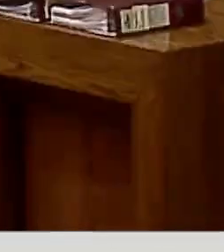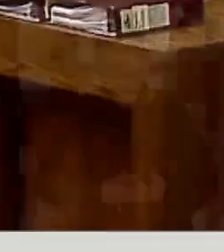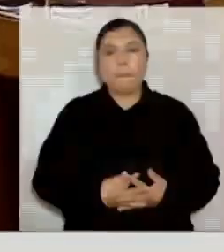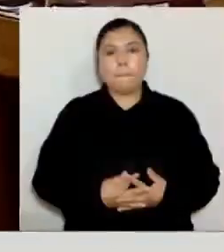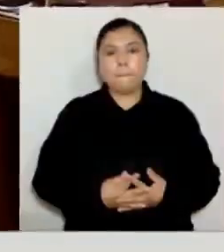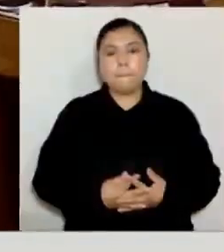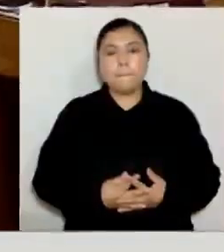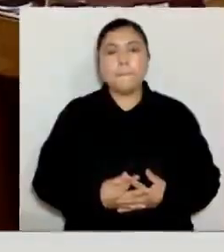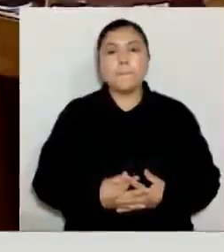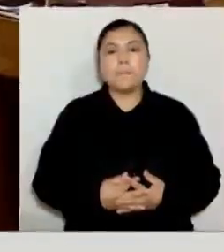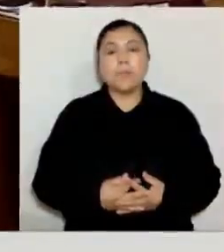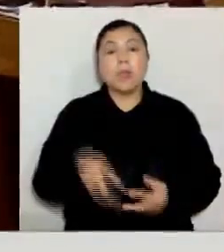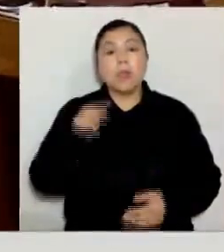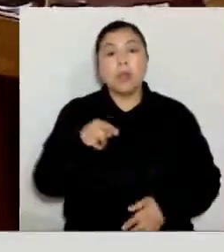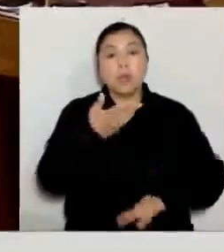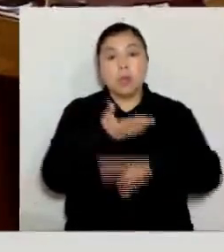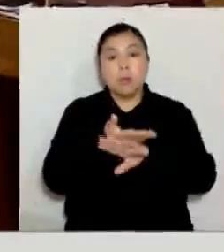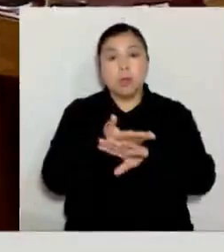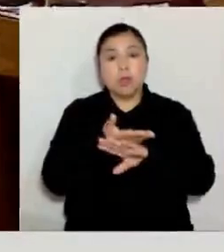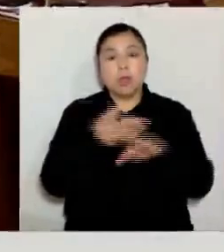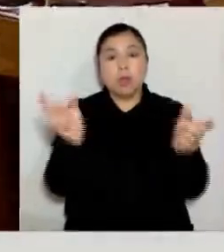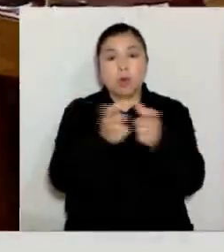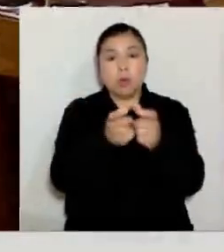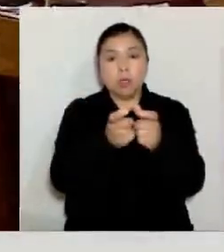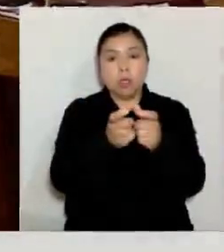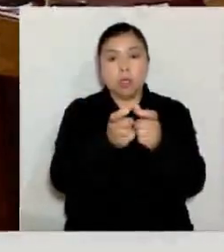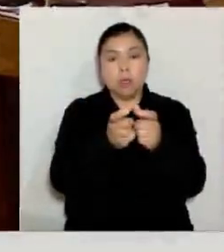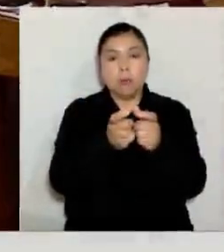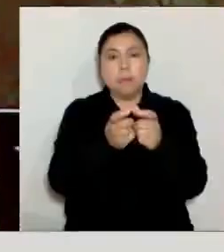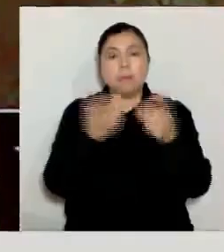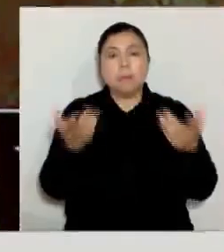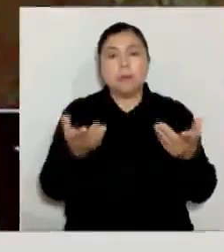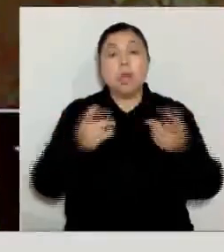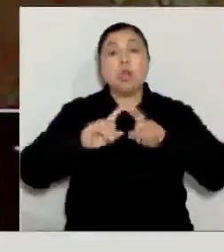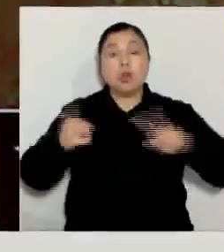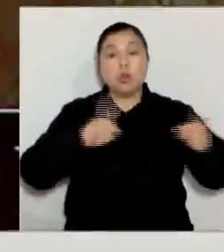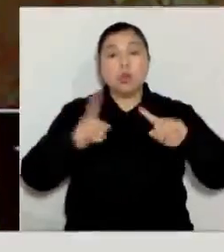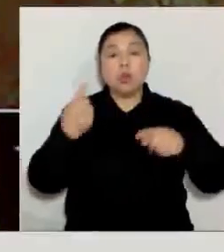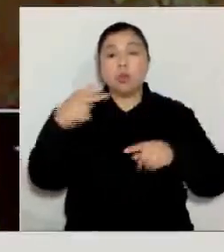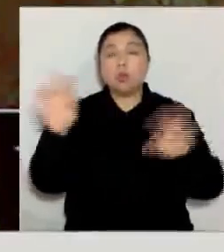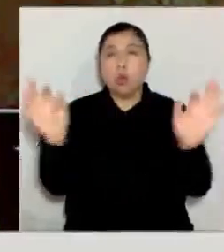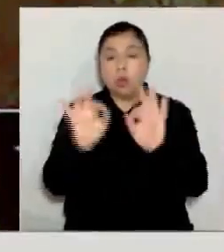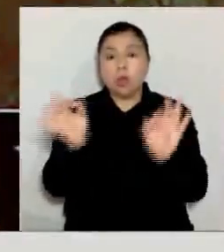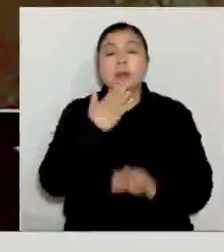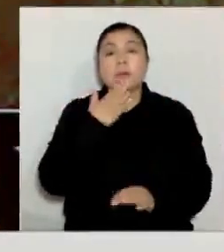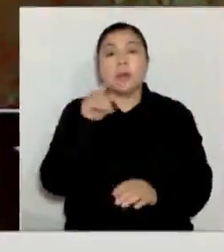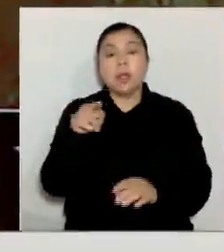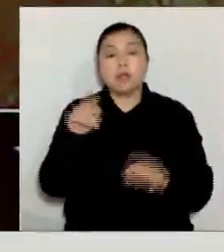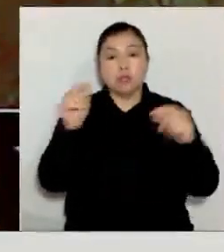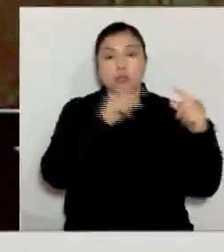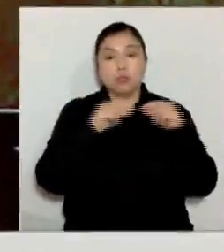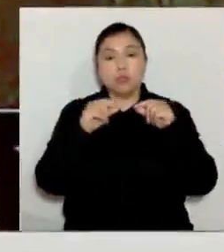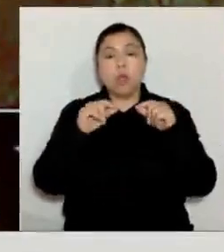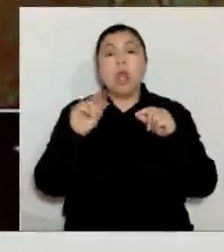su señoría le voy a mandar y su comité la coordinación de su comité le puede explicar también esto se discutió en la última reforma